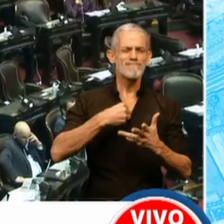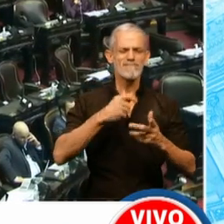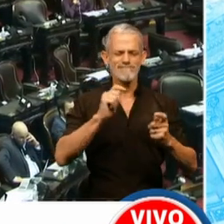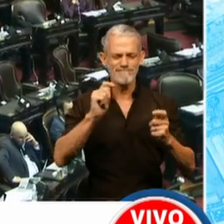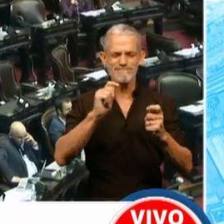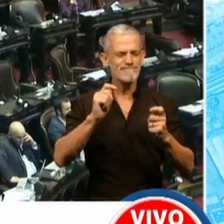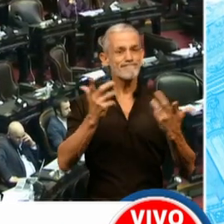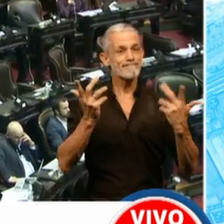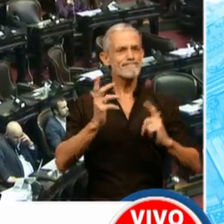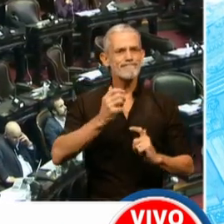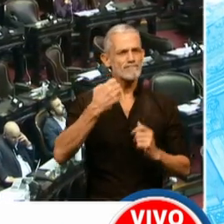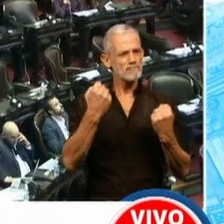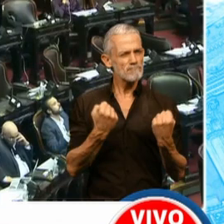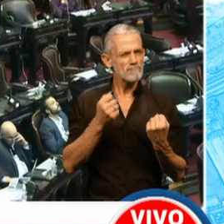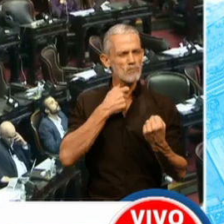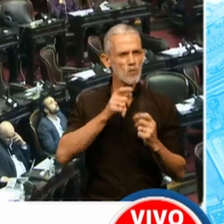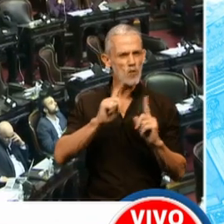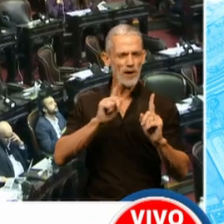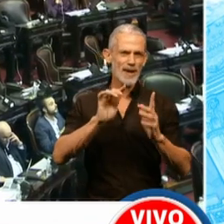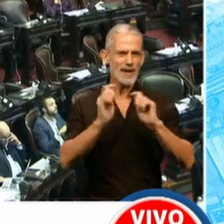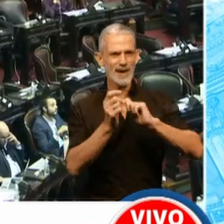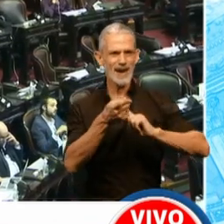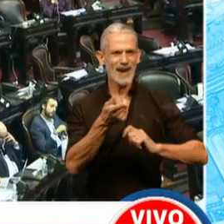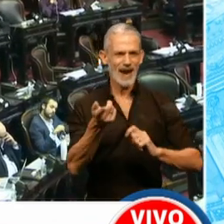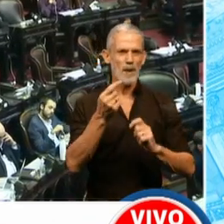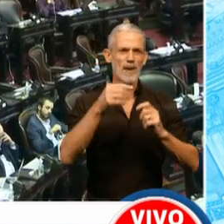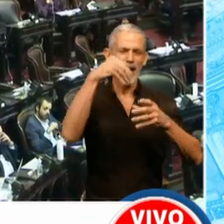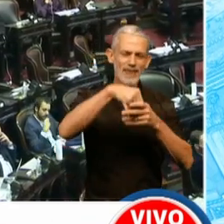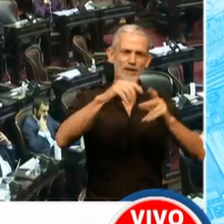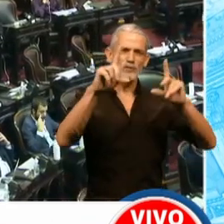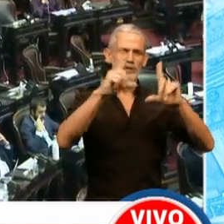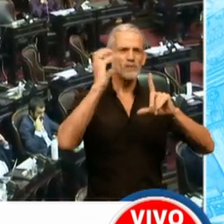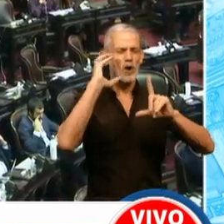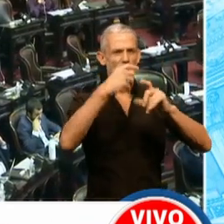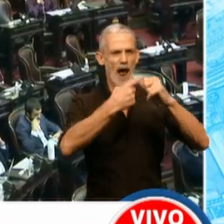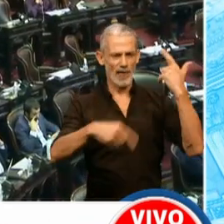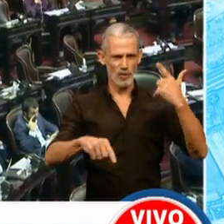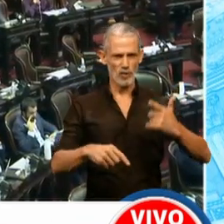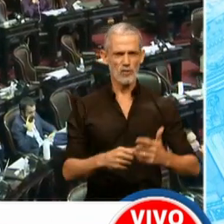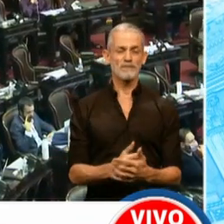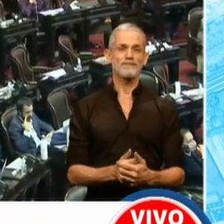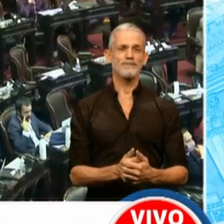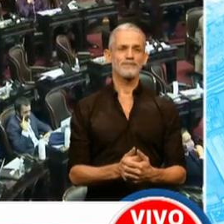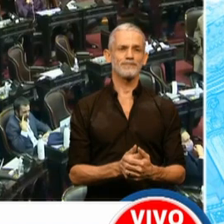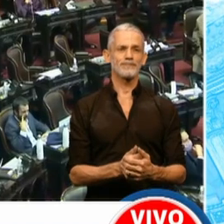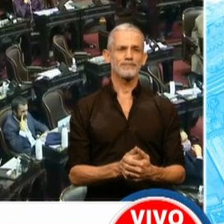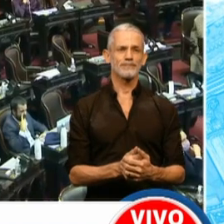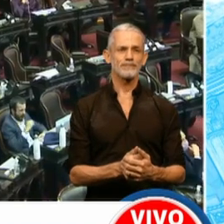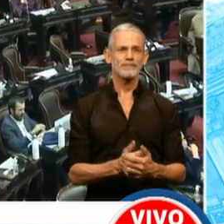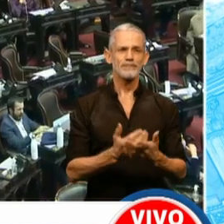de cambio en el ámbito en el ámbito de los medios de comunicación que